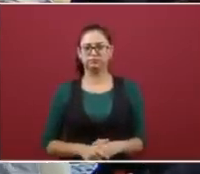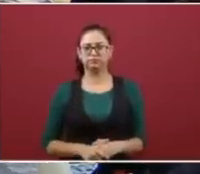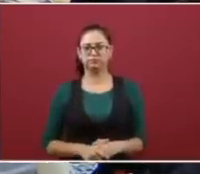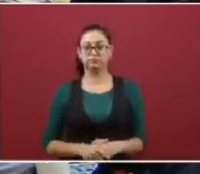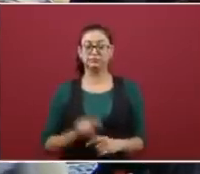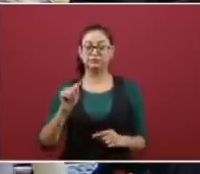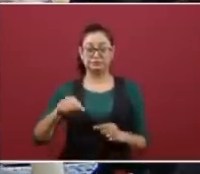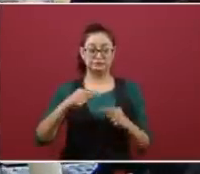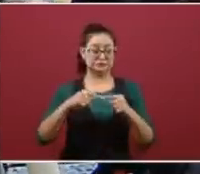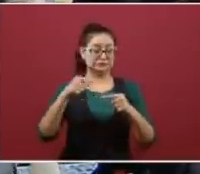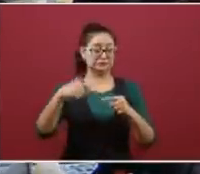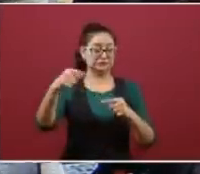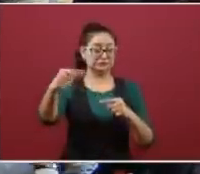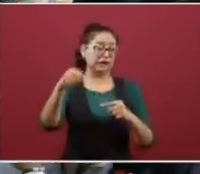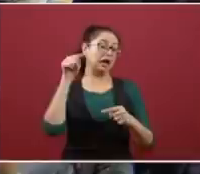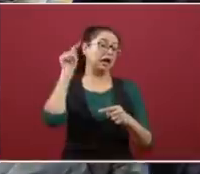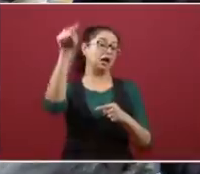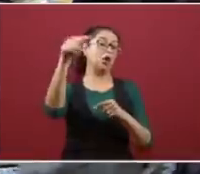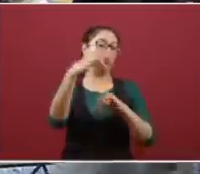hasta atrás